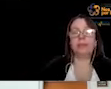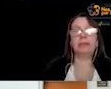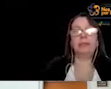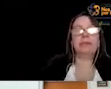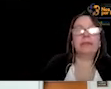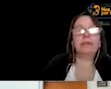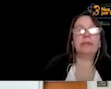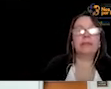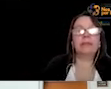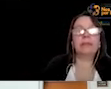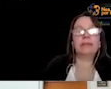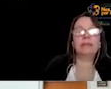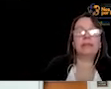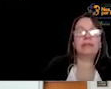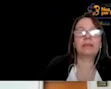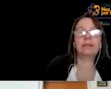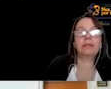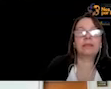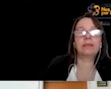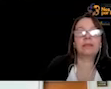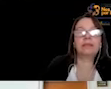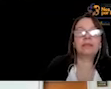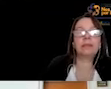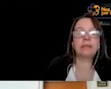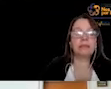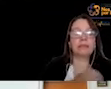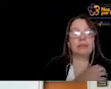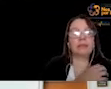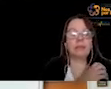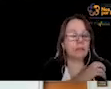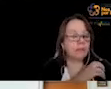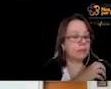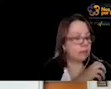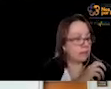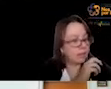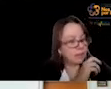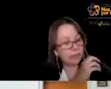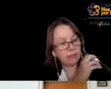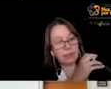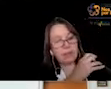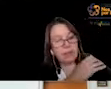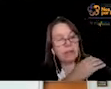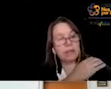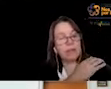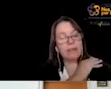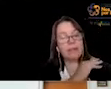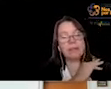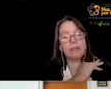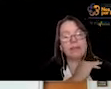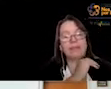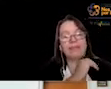prevalencia van a ver en las mujeres que en los hombres, pero bueno, es esa patología denominada